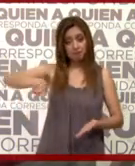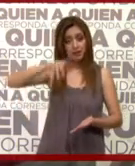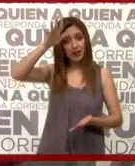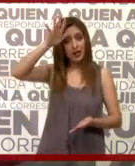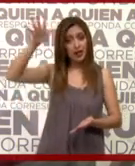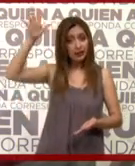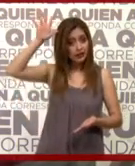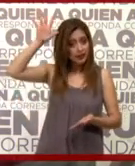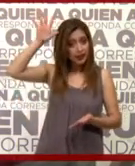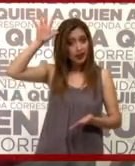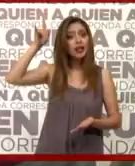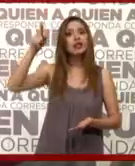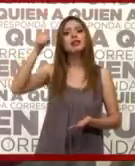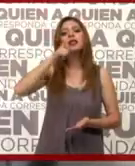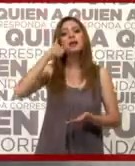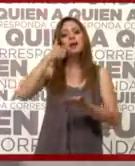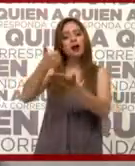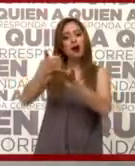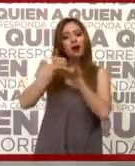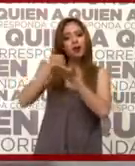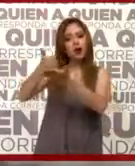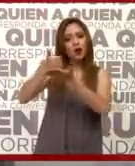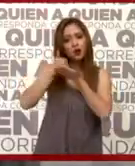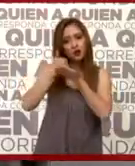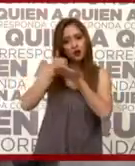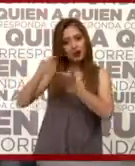porque dan mucha ayuda de las sillas de